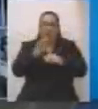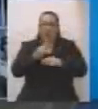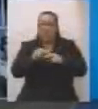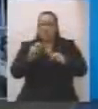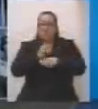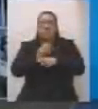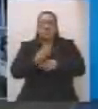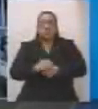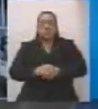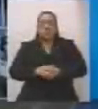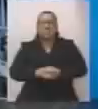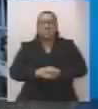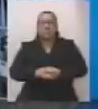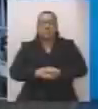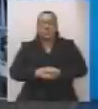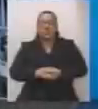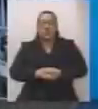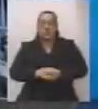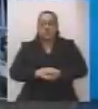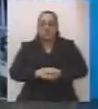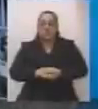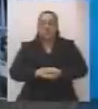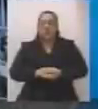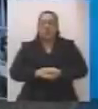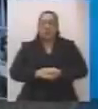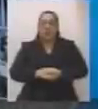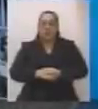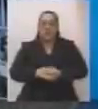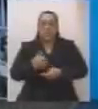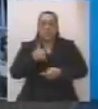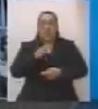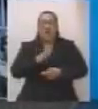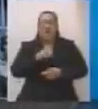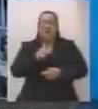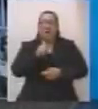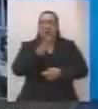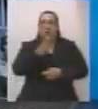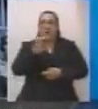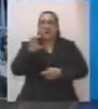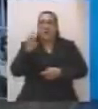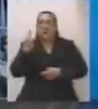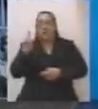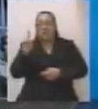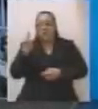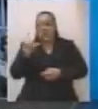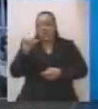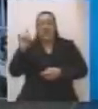niveles de capacitación que tenemos en nuestro ejemplo son A, B, C y